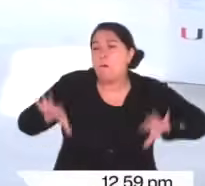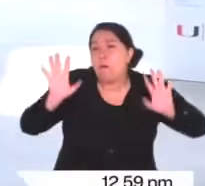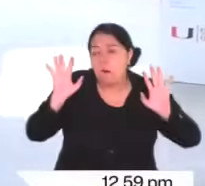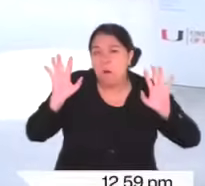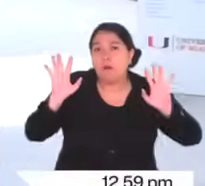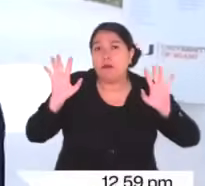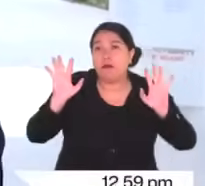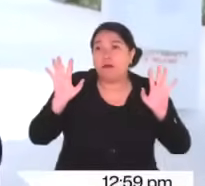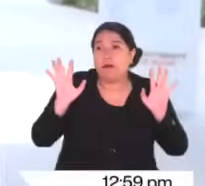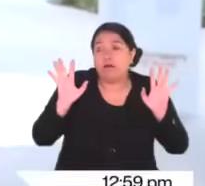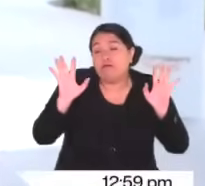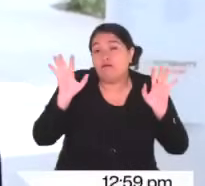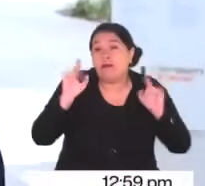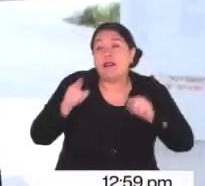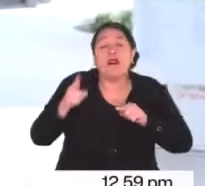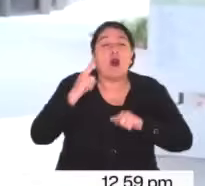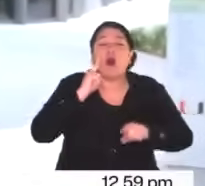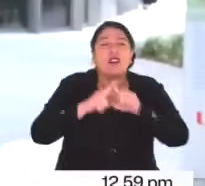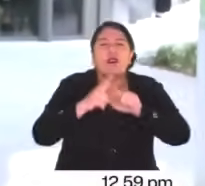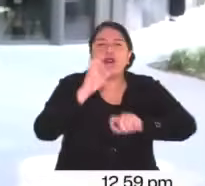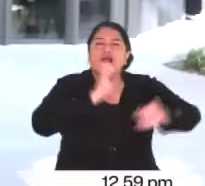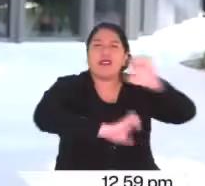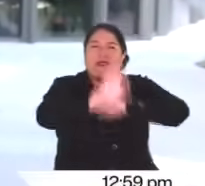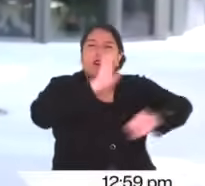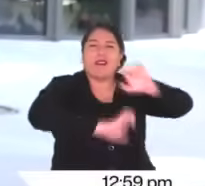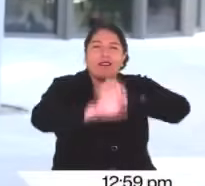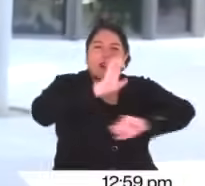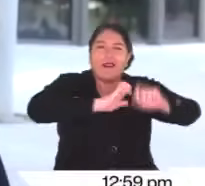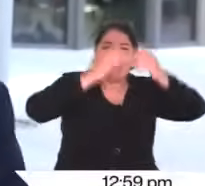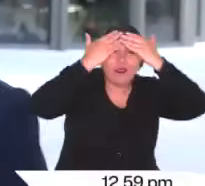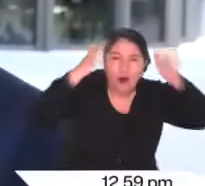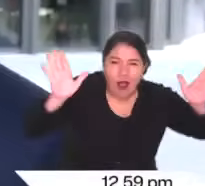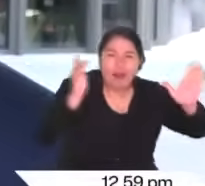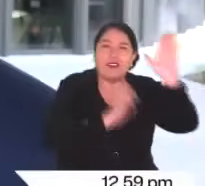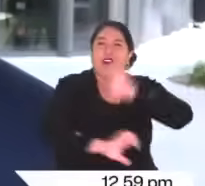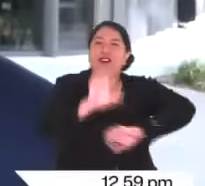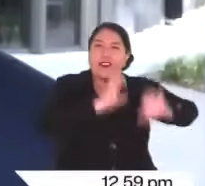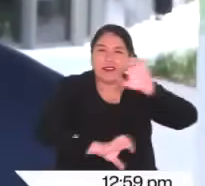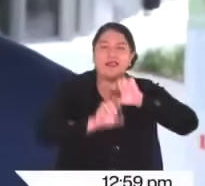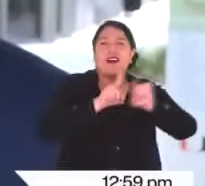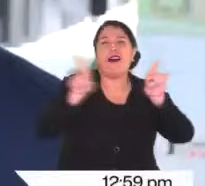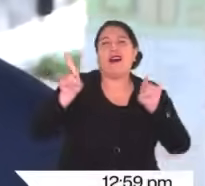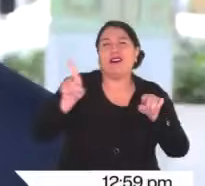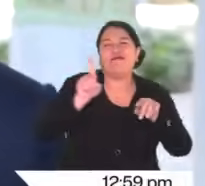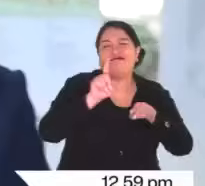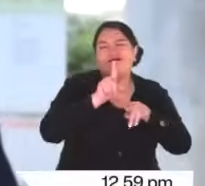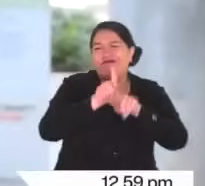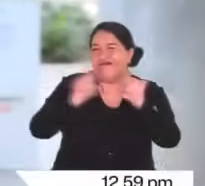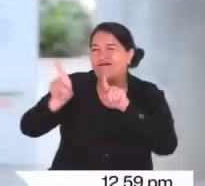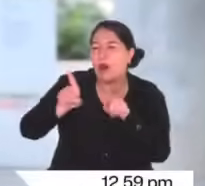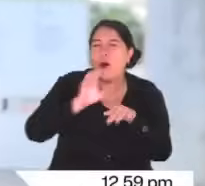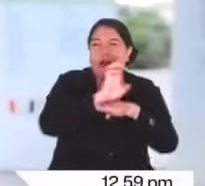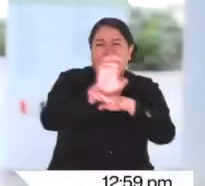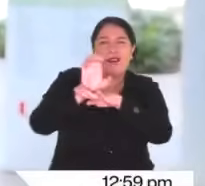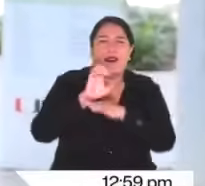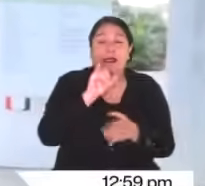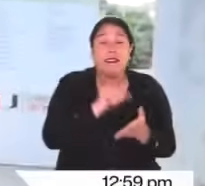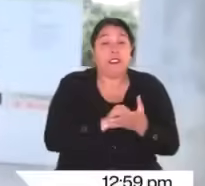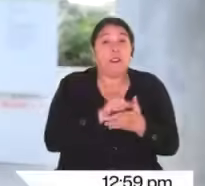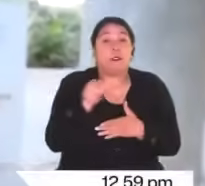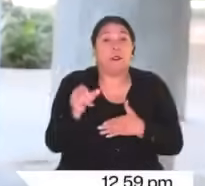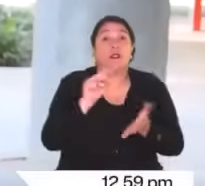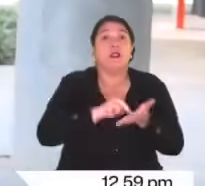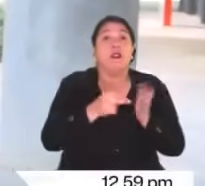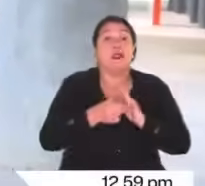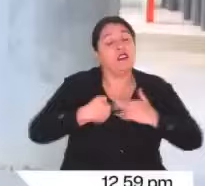totalmente cimentada en la defensa de nuestra democracia de nuestras instituciones esto s Es realmente un